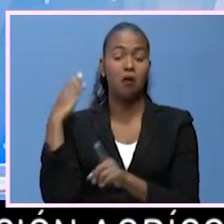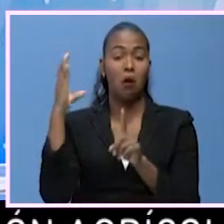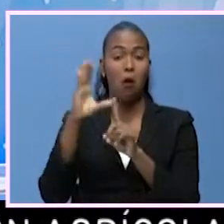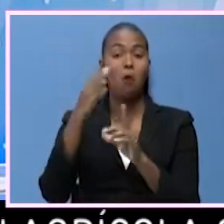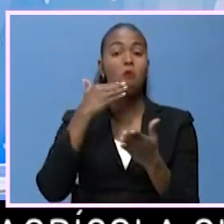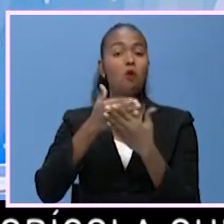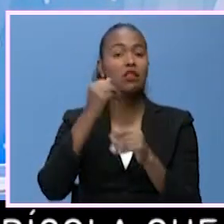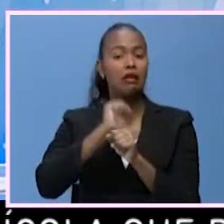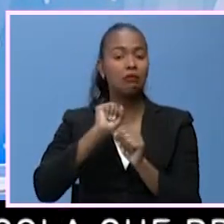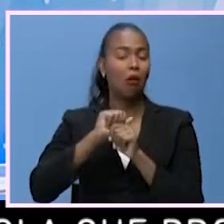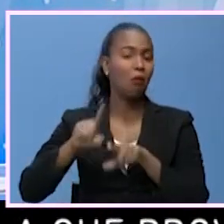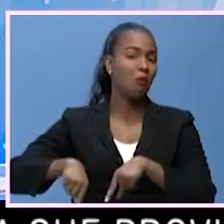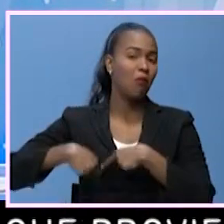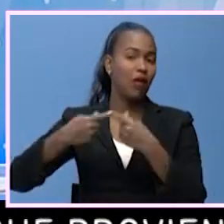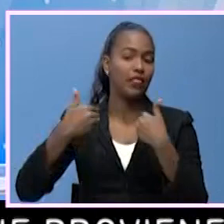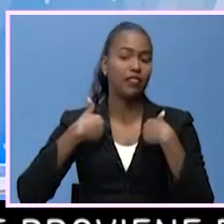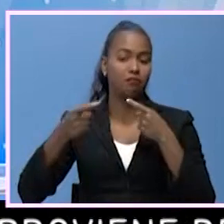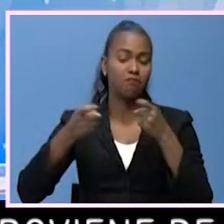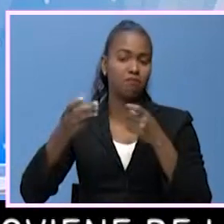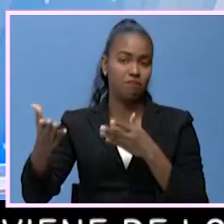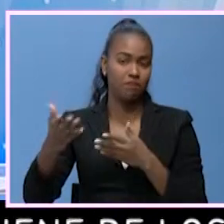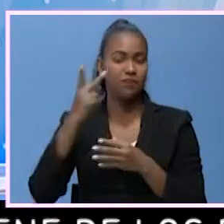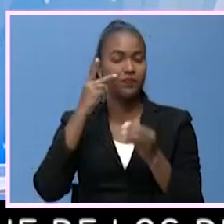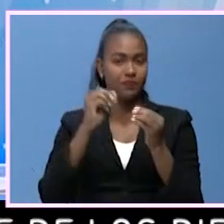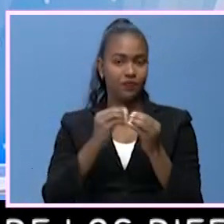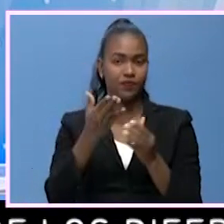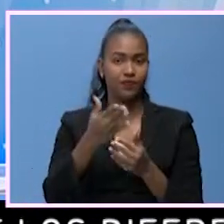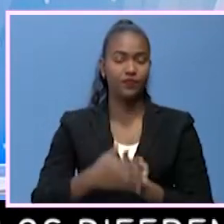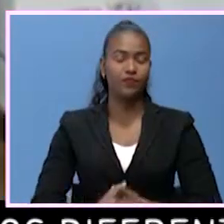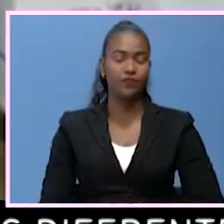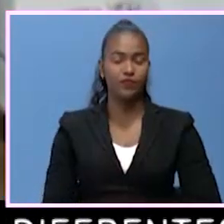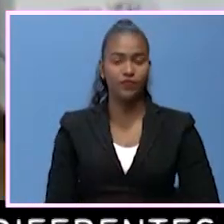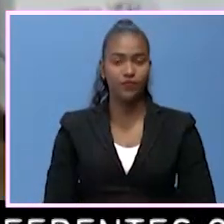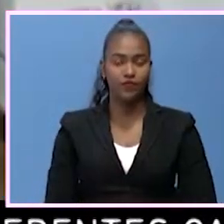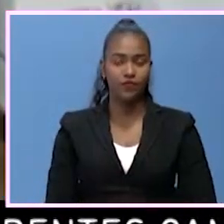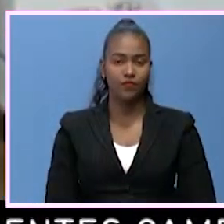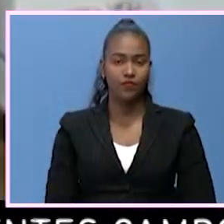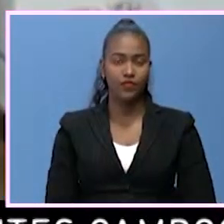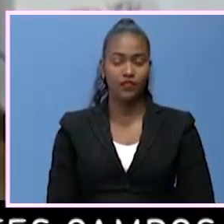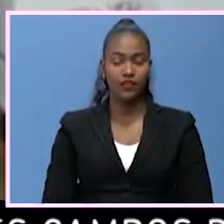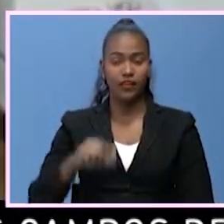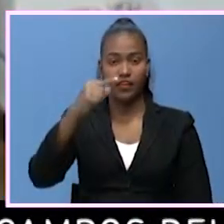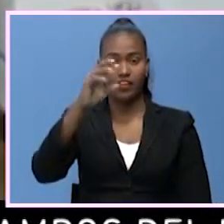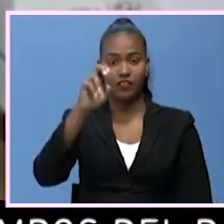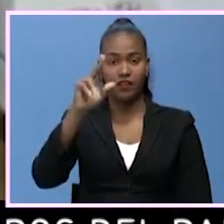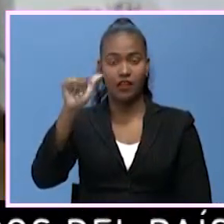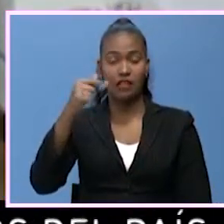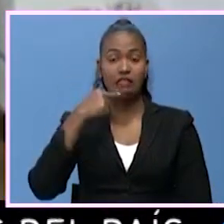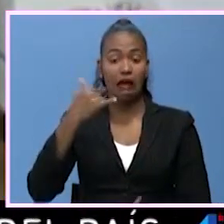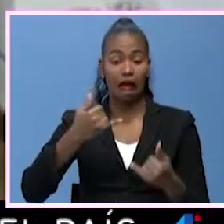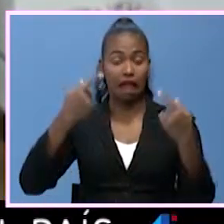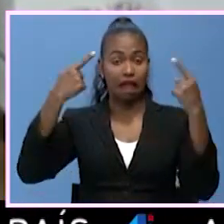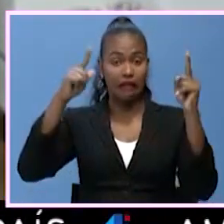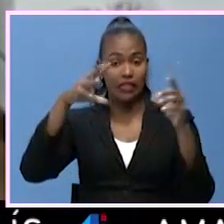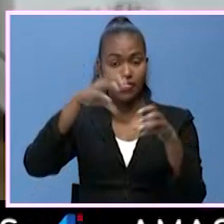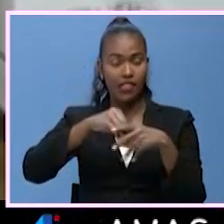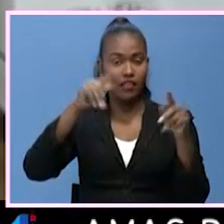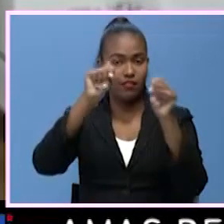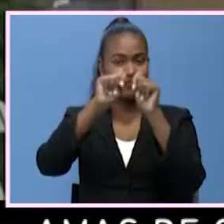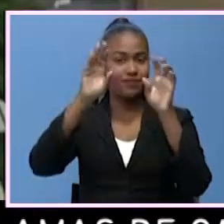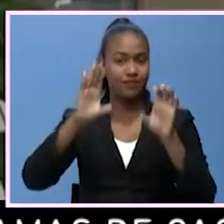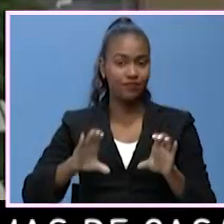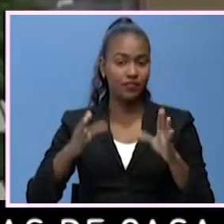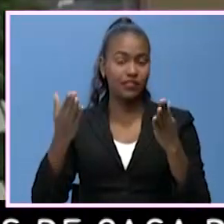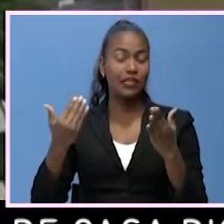trabajo que viene realizando en la Alta Corte. Vamos a ver la historia. Rey Guevara resaltó que lo que se ha logrado en el Tribunal